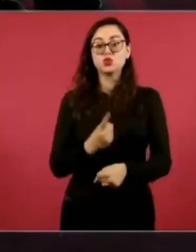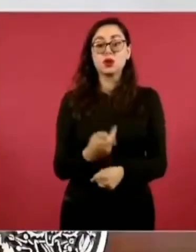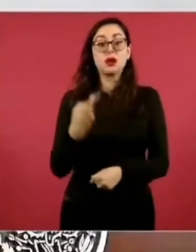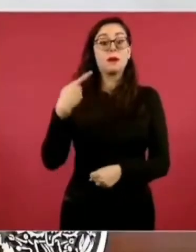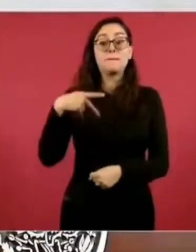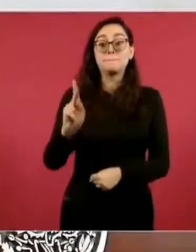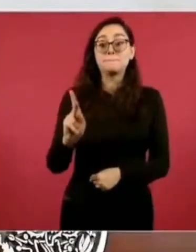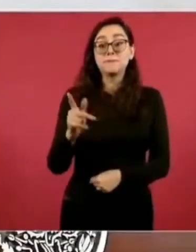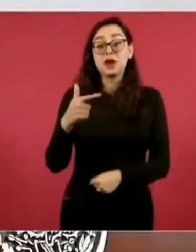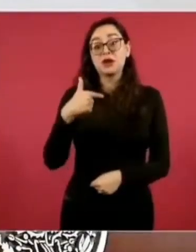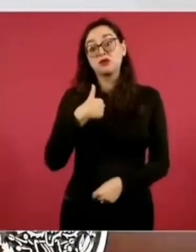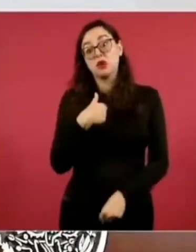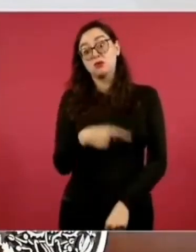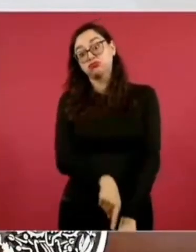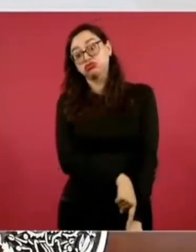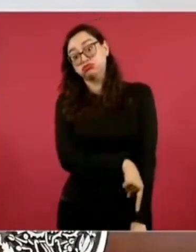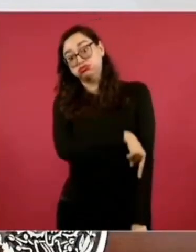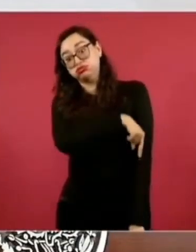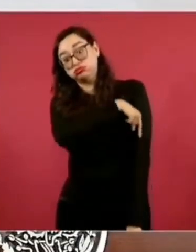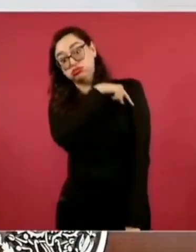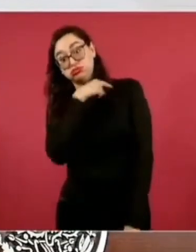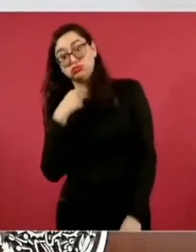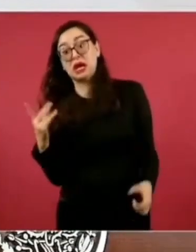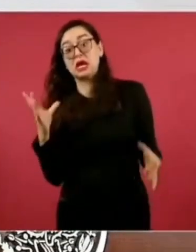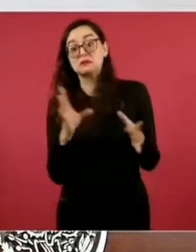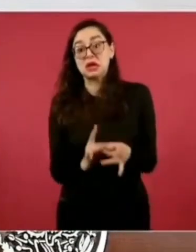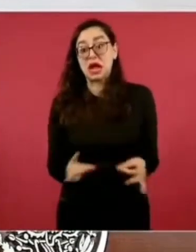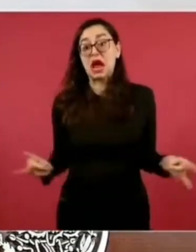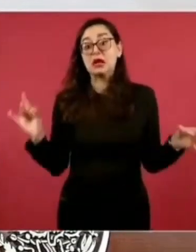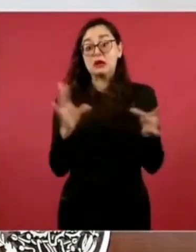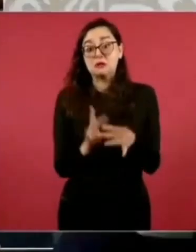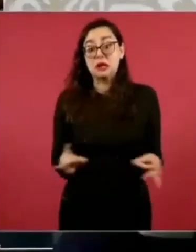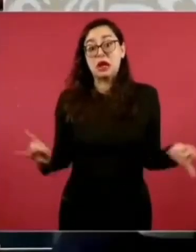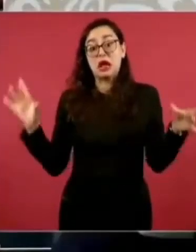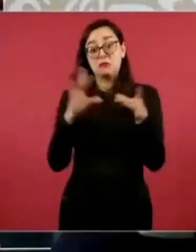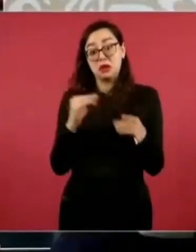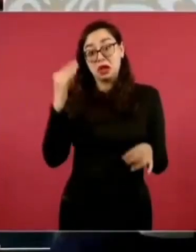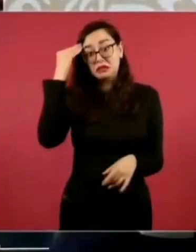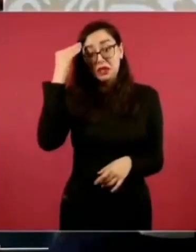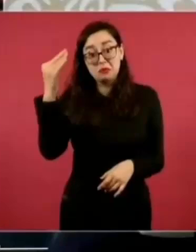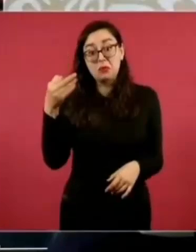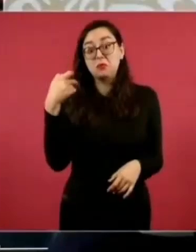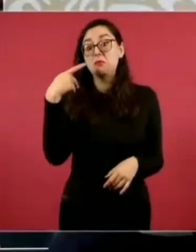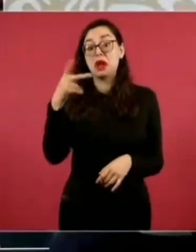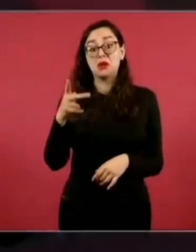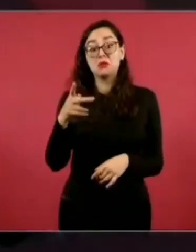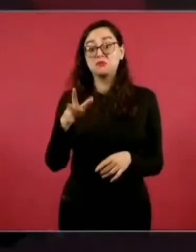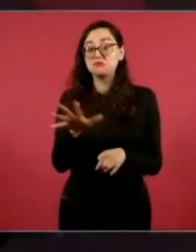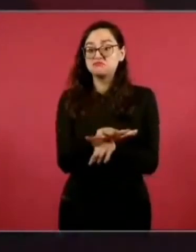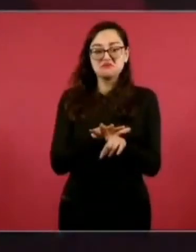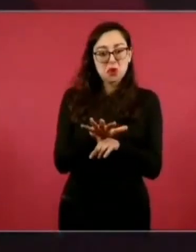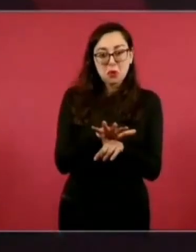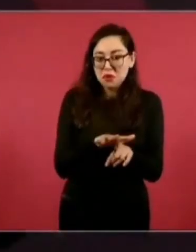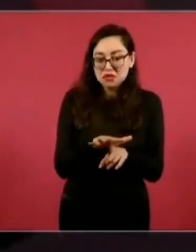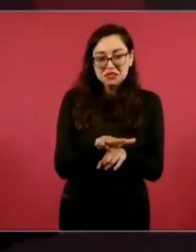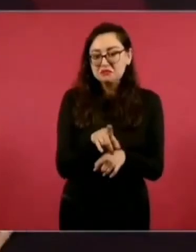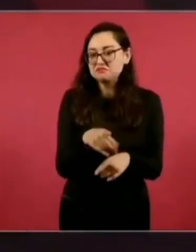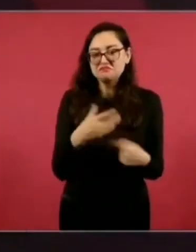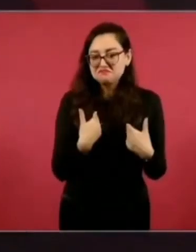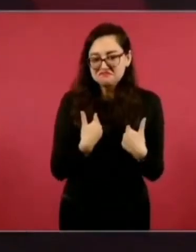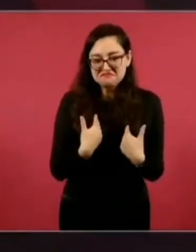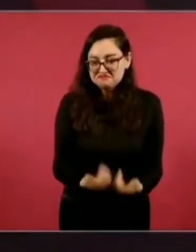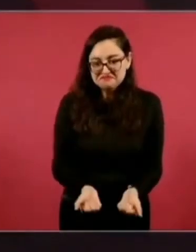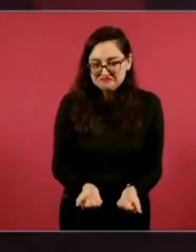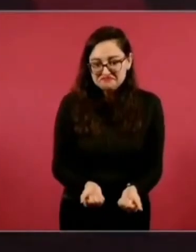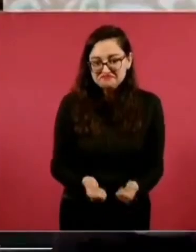muchísimo tiempo y al final pues no, no llegaríamos a nada. ¿Sí? No, otro señor mejor, que mejor